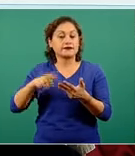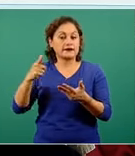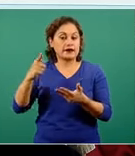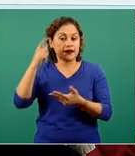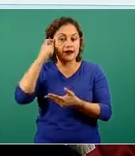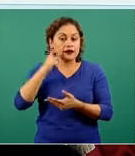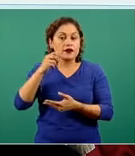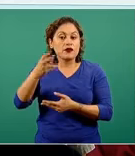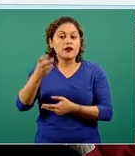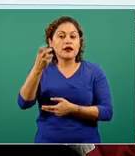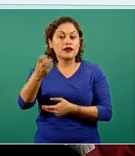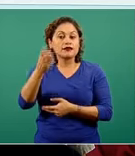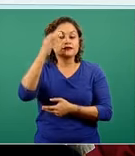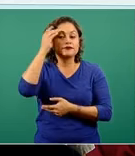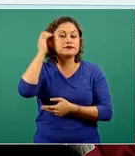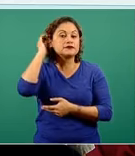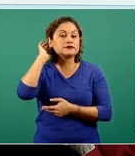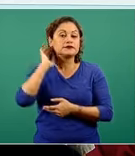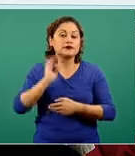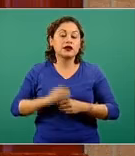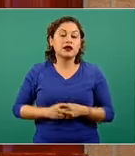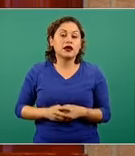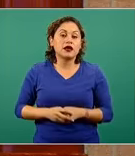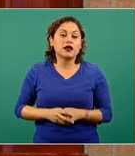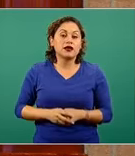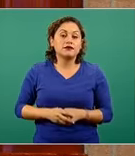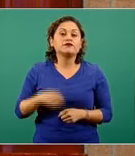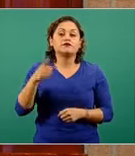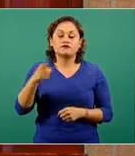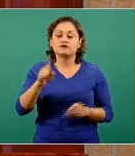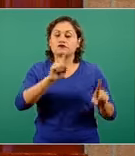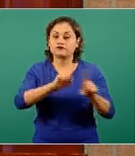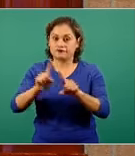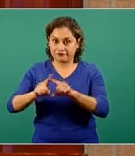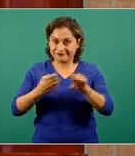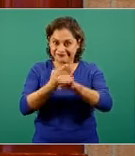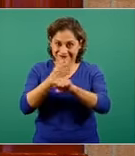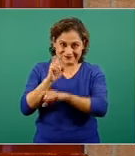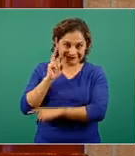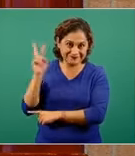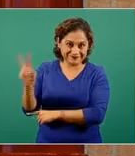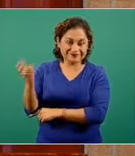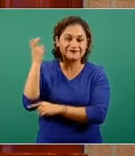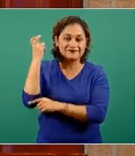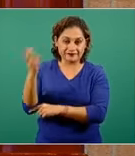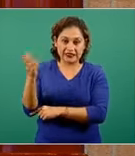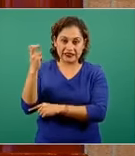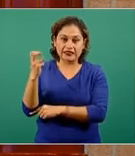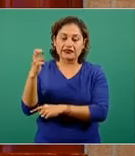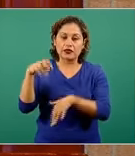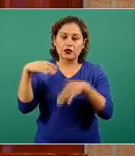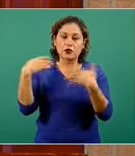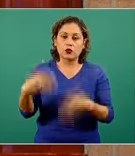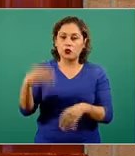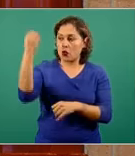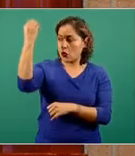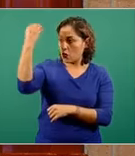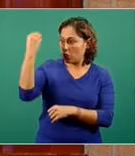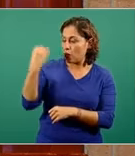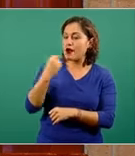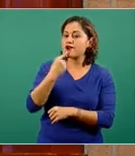grupo a varias de las entidades que en este momento se encuentran con el nivel máximo de riesgo en relación al